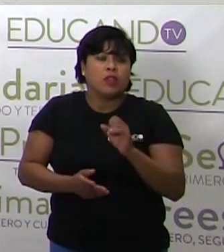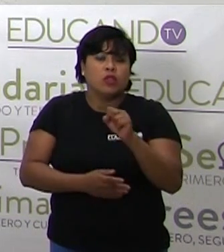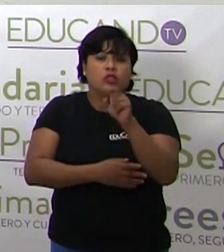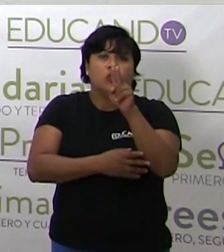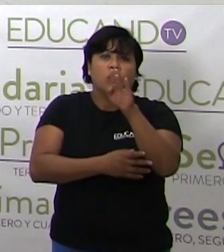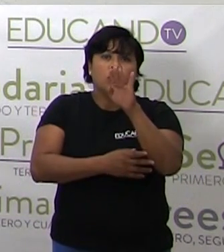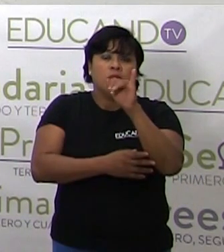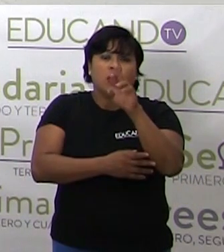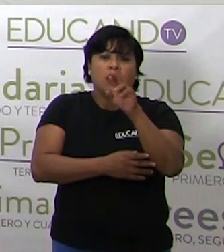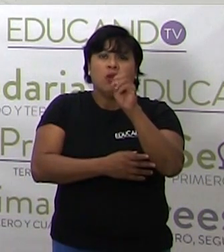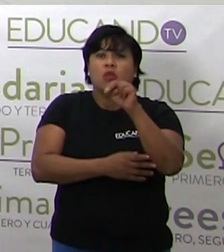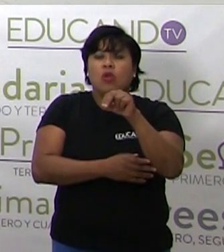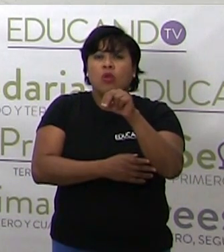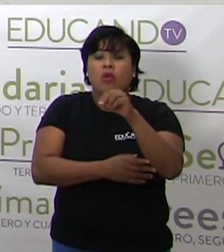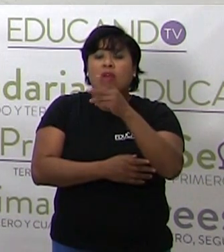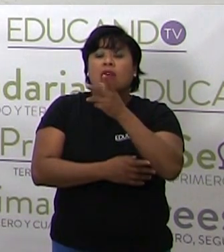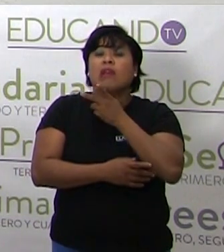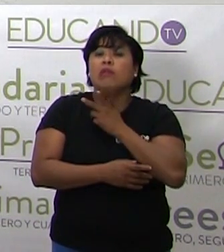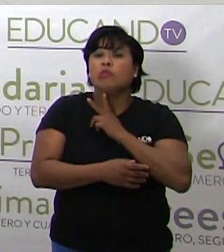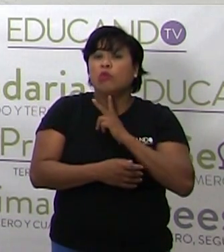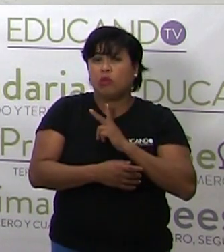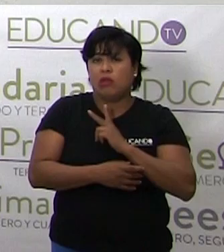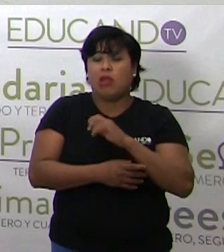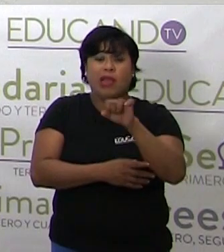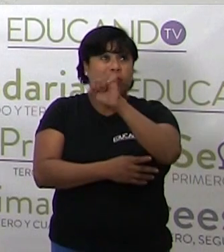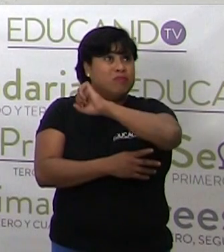subieron la gasolina.